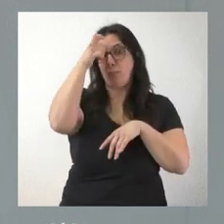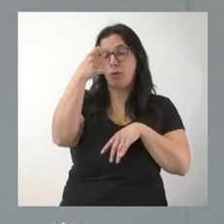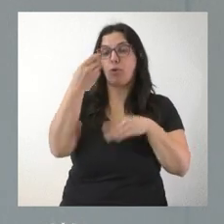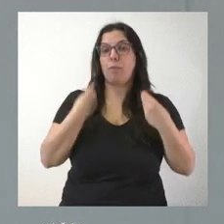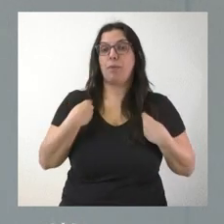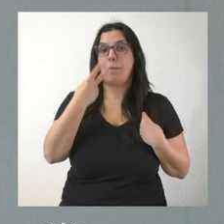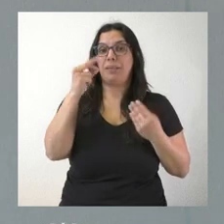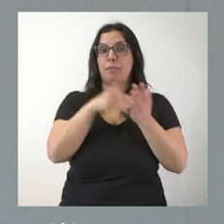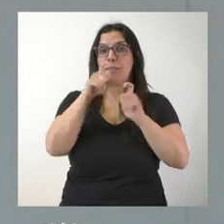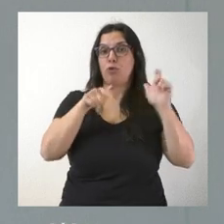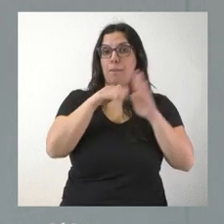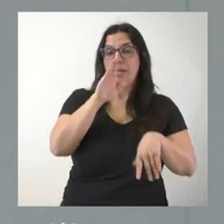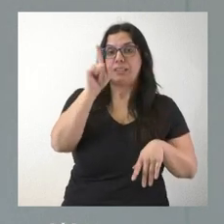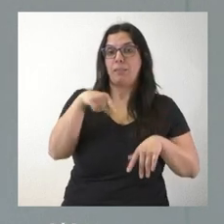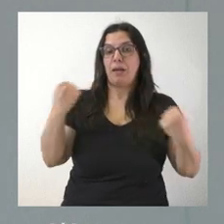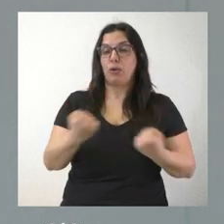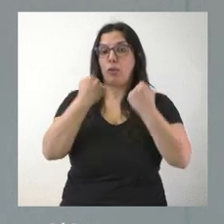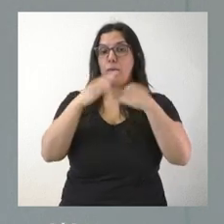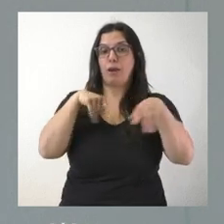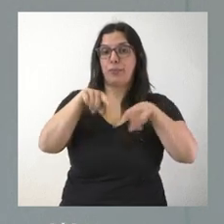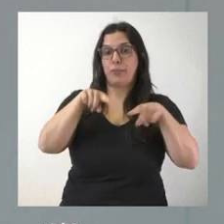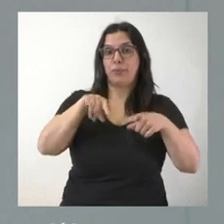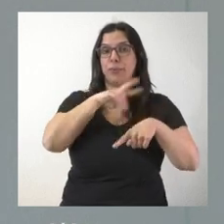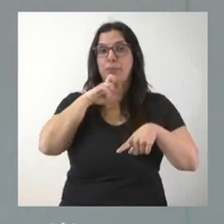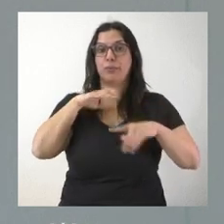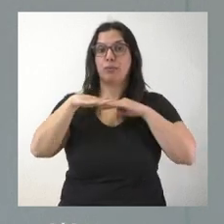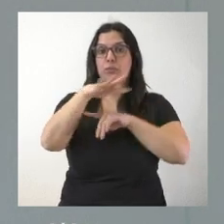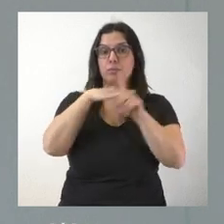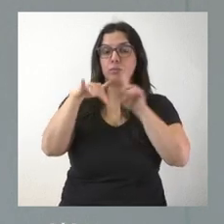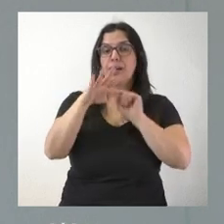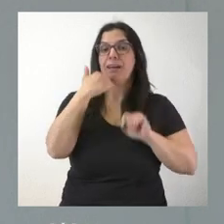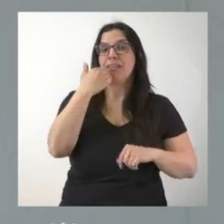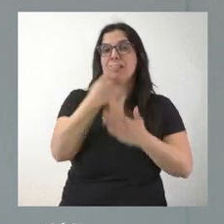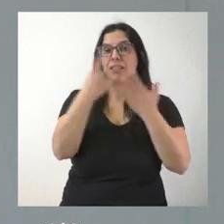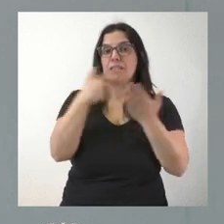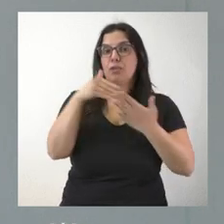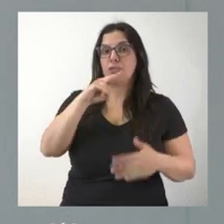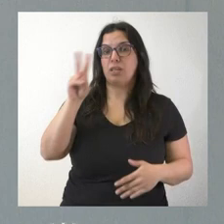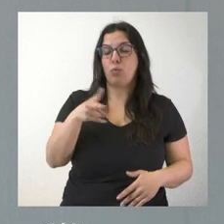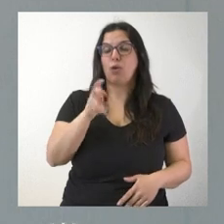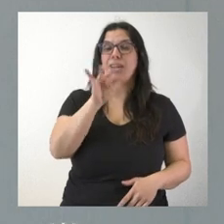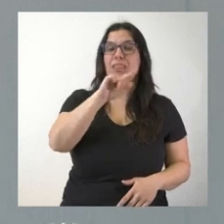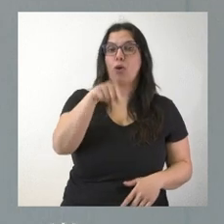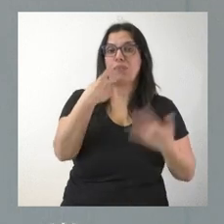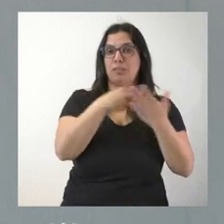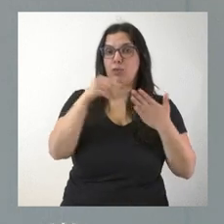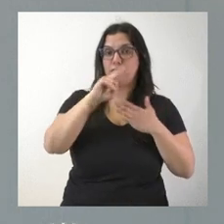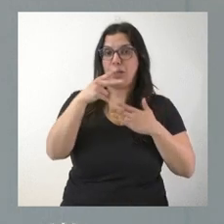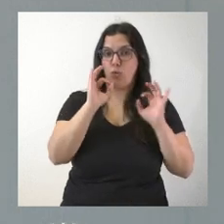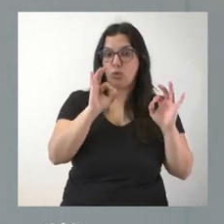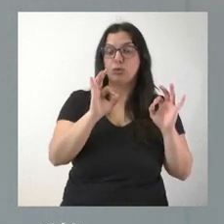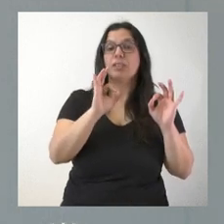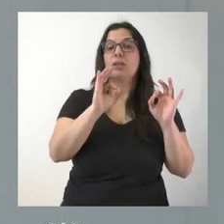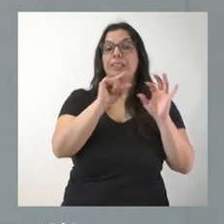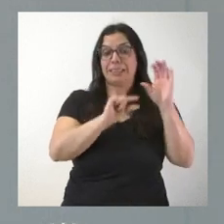y actuaciones de movilidad sostenible asciende a casi 16 millones de euros en concreto hablamos de 15,7 millones de euros de los cuales